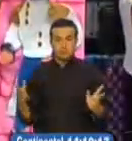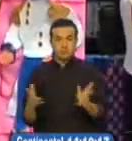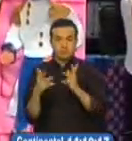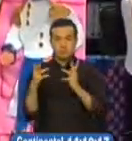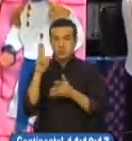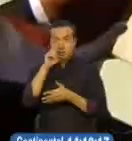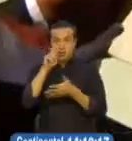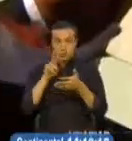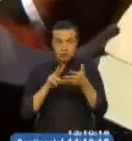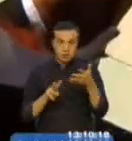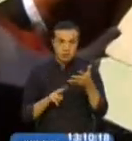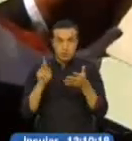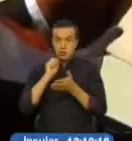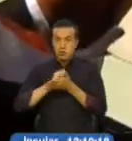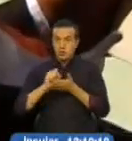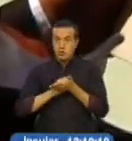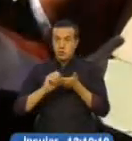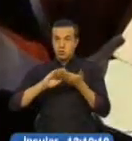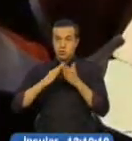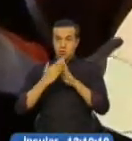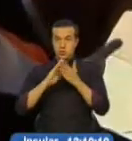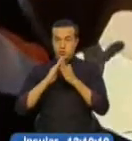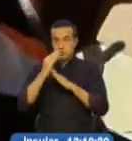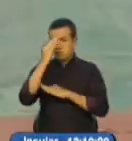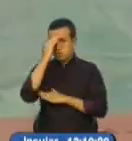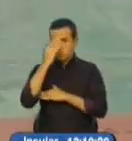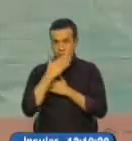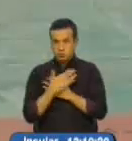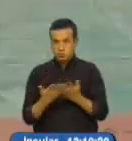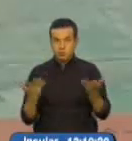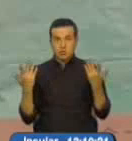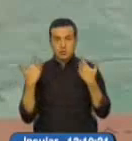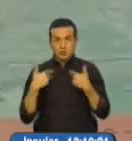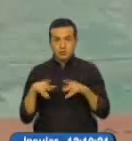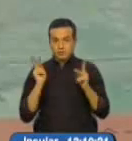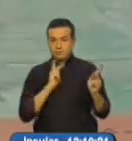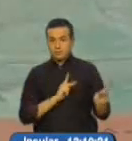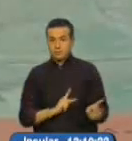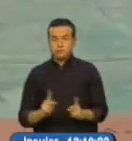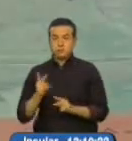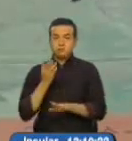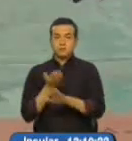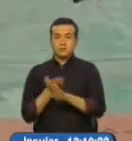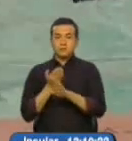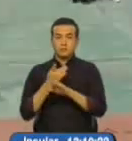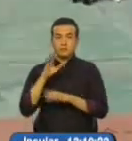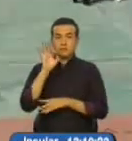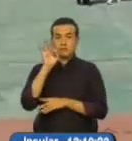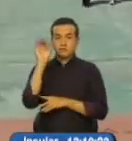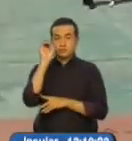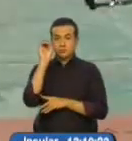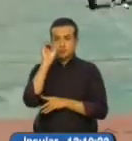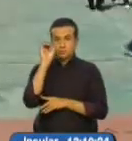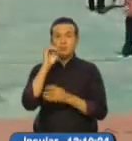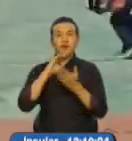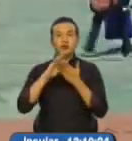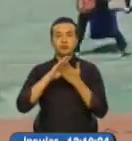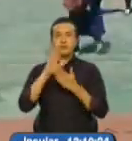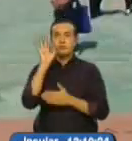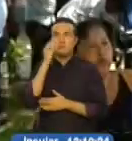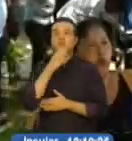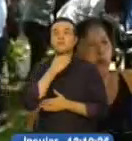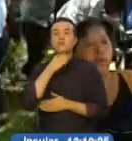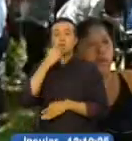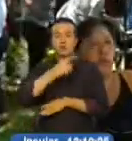entre lectores y autores de la comunidad educativa. Dicho plan será presentado el 9 de agosto, Día Nacional de la